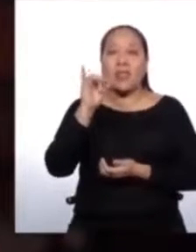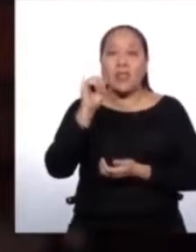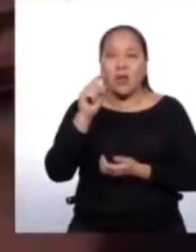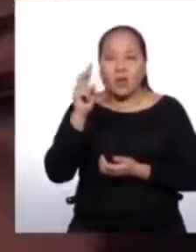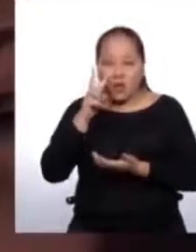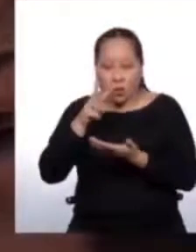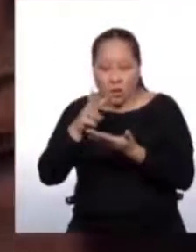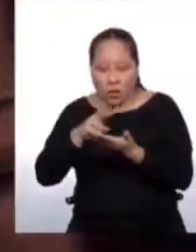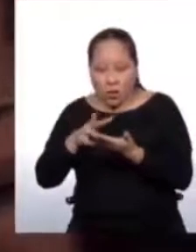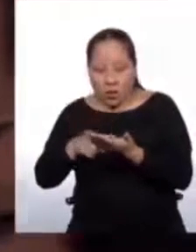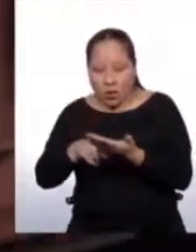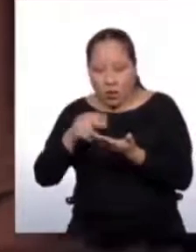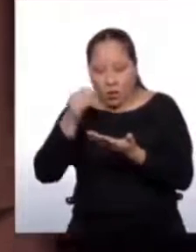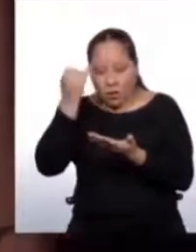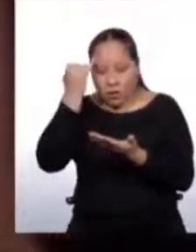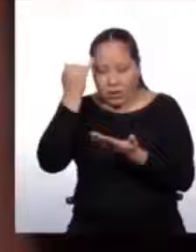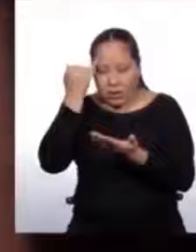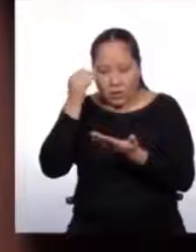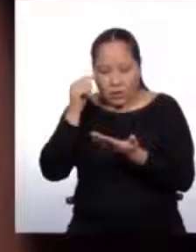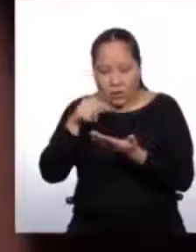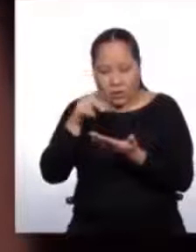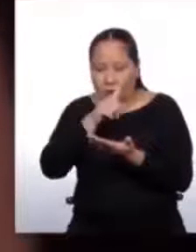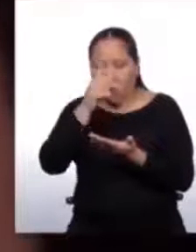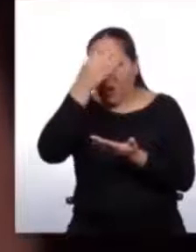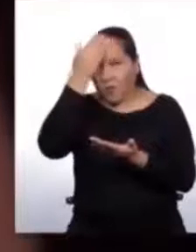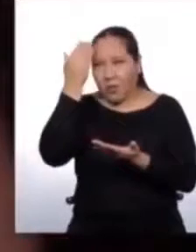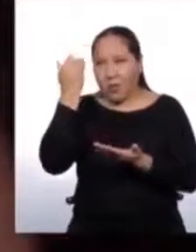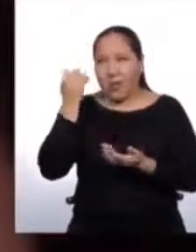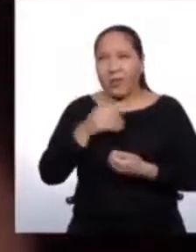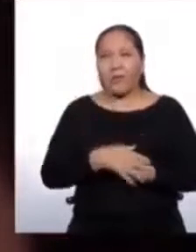cerrada que no he podido olvidar.